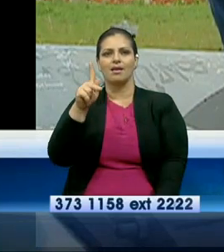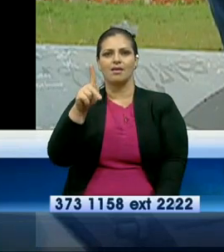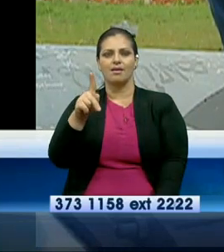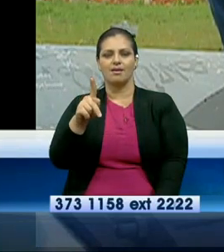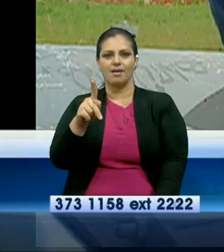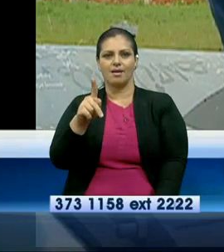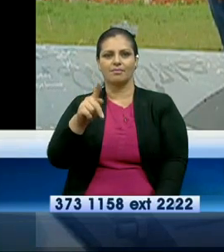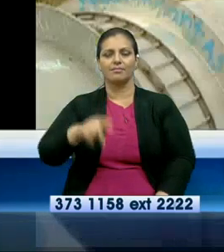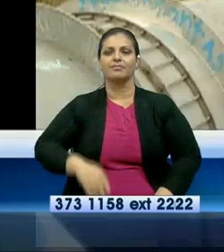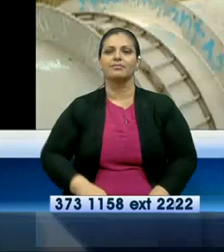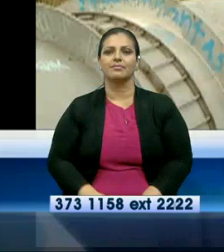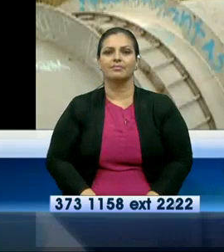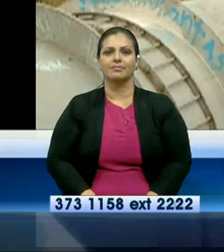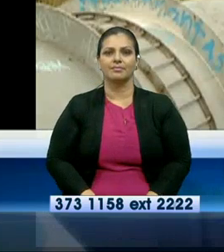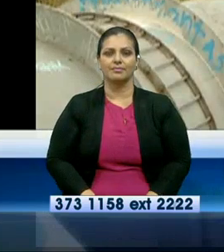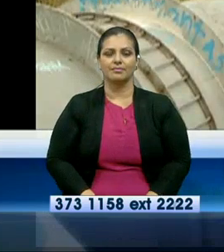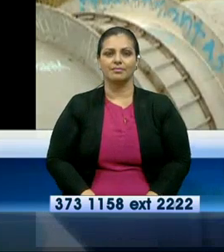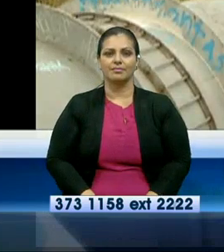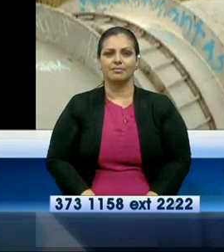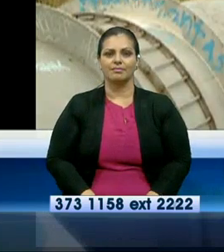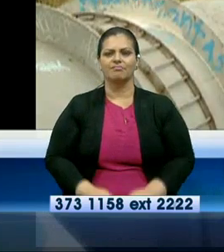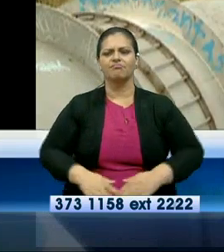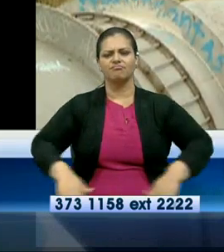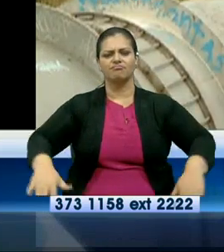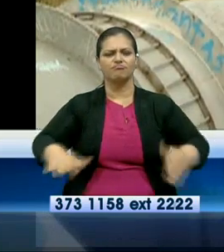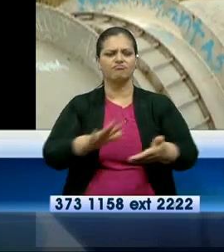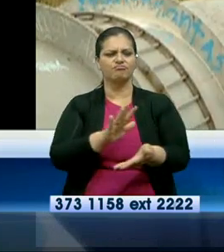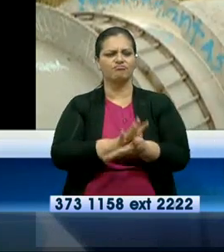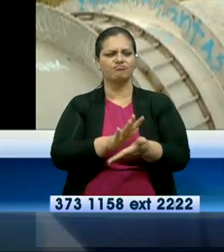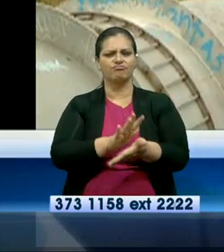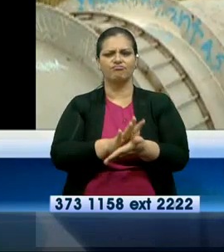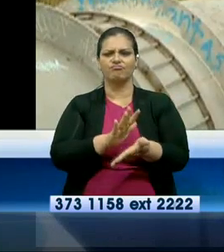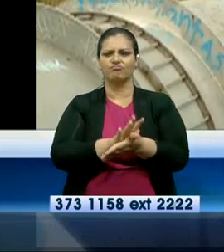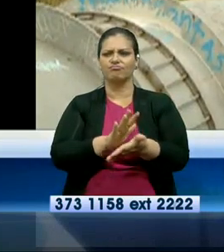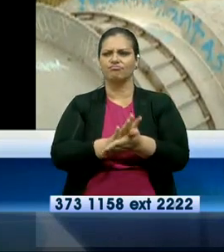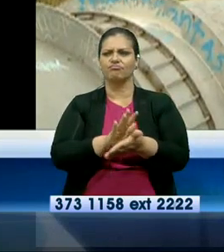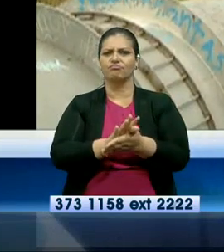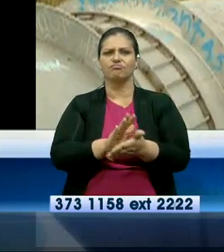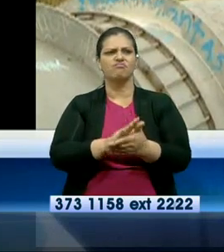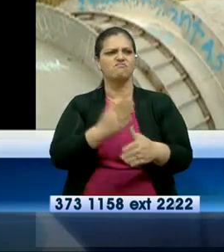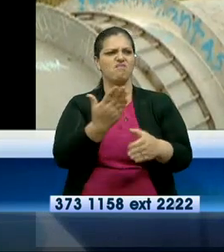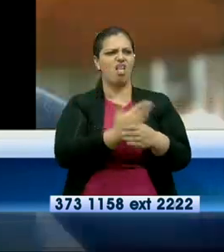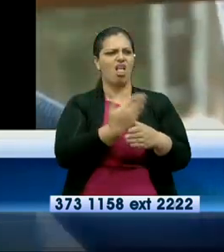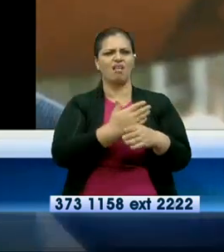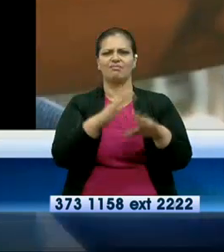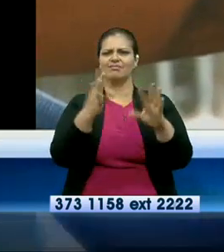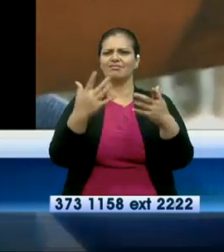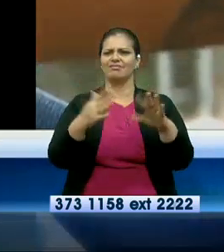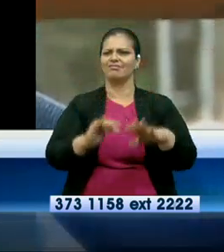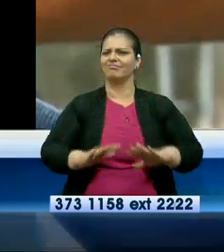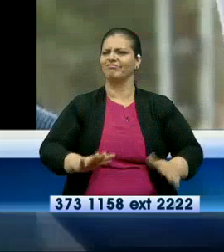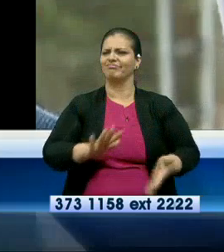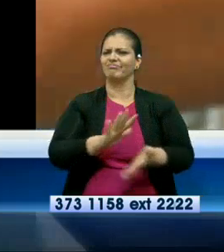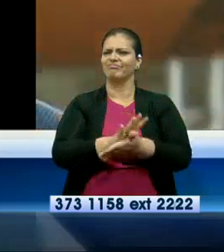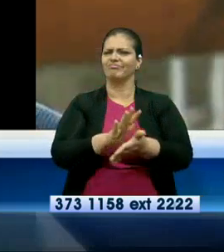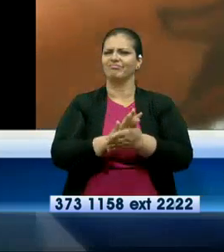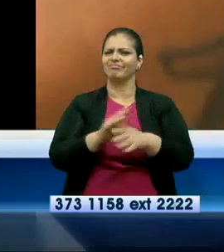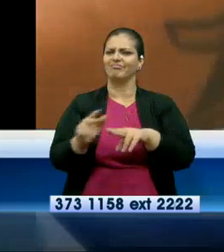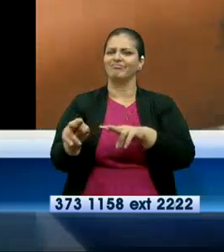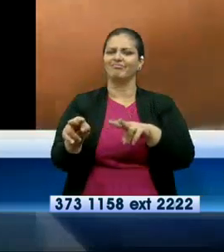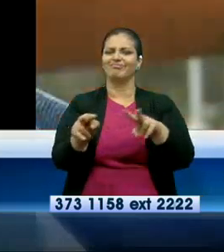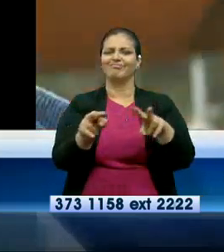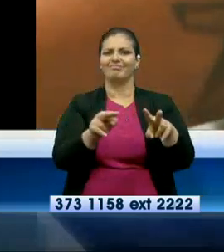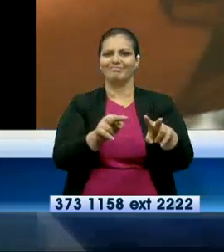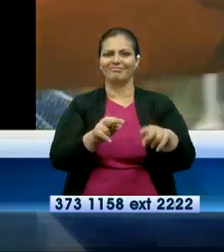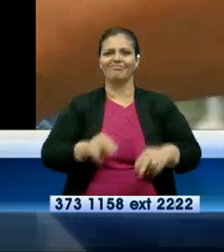nadie nos moleste. Entonces, este es uno de los pocos lugares donde se podría decir que la modernidad todavía